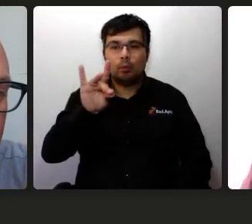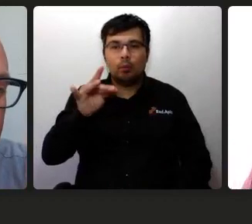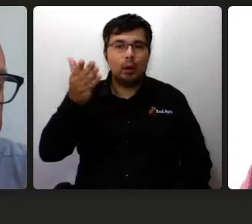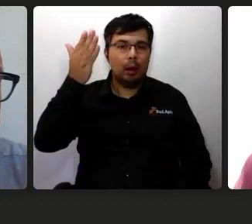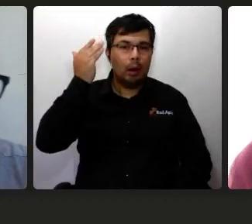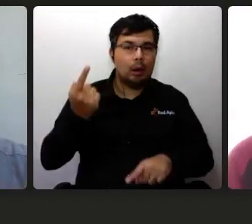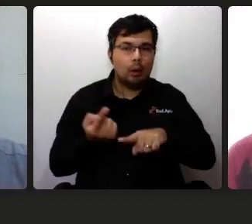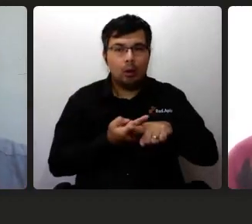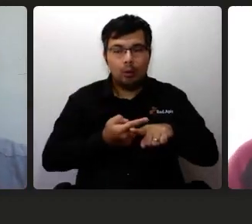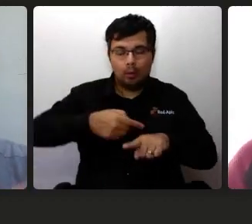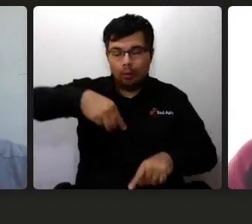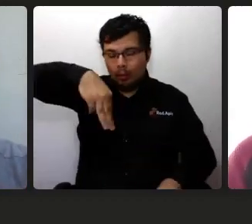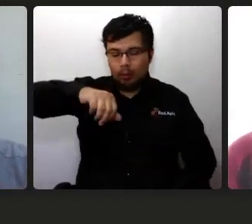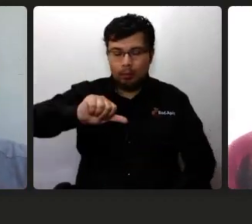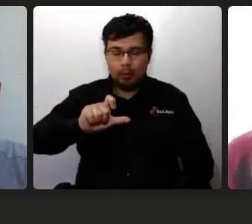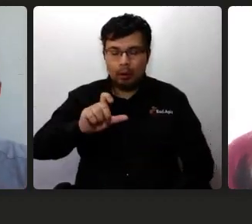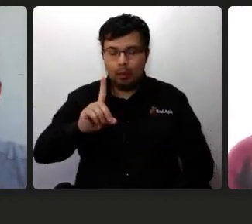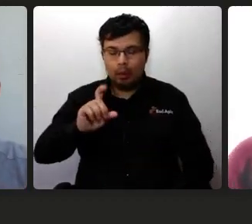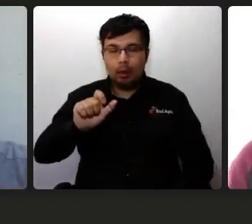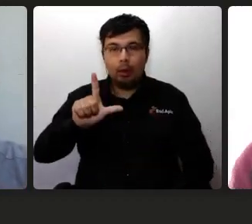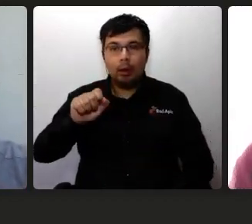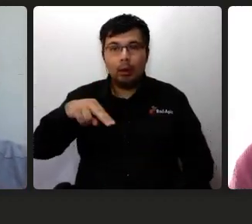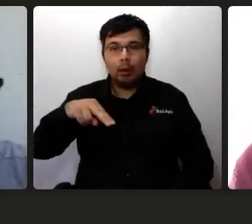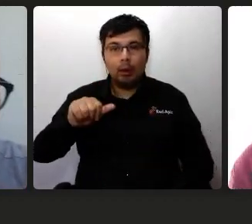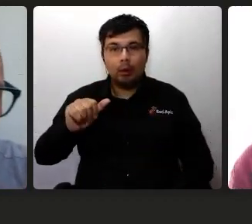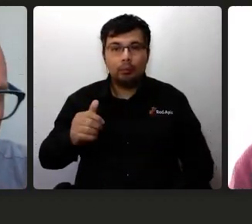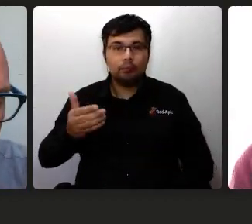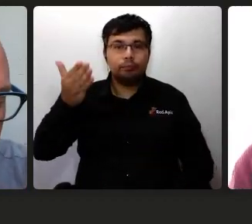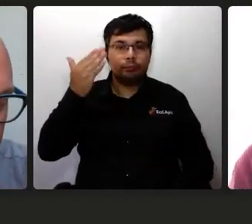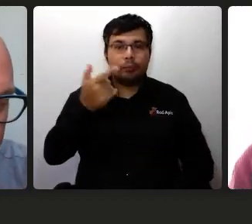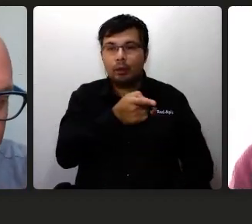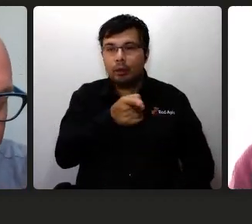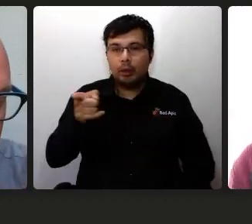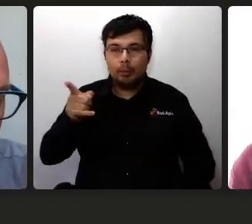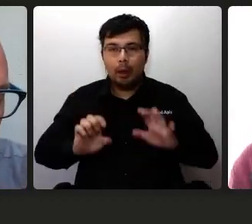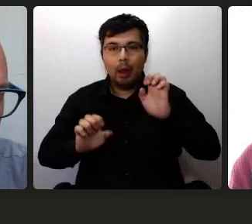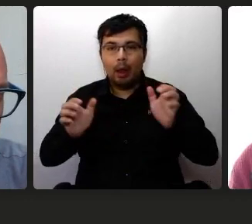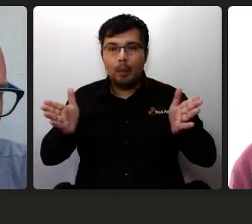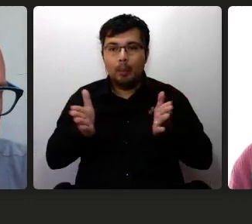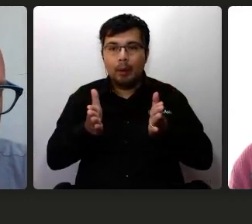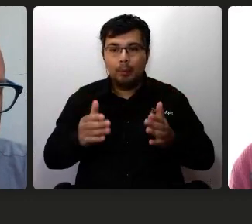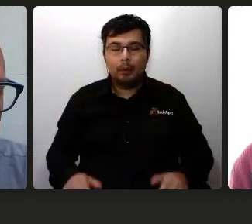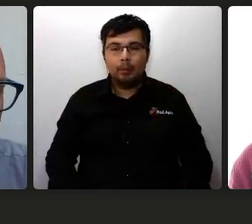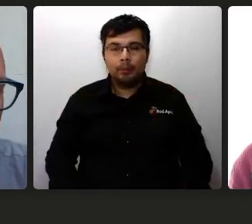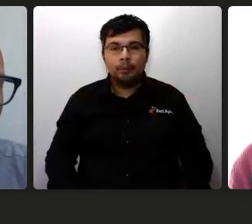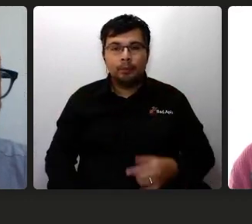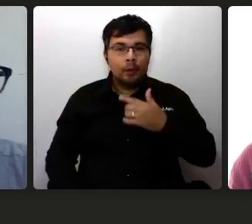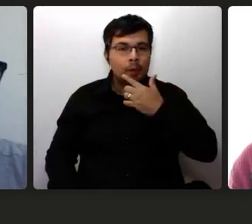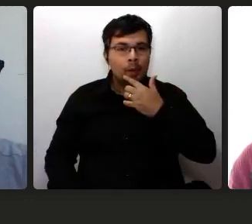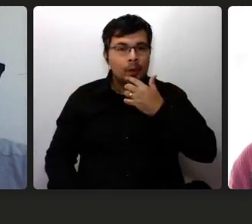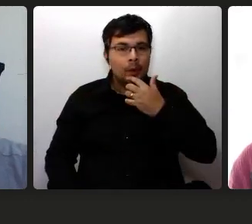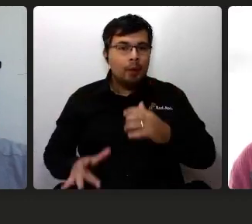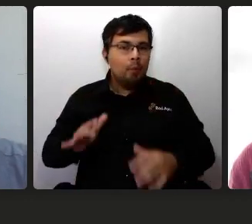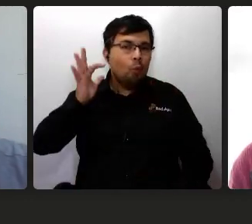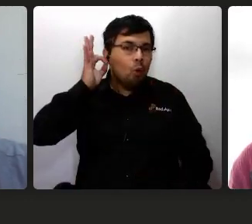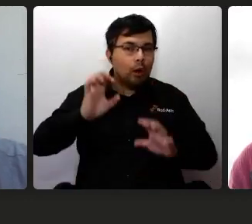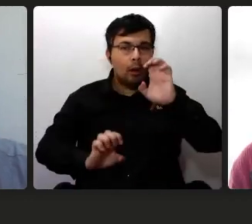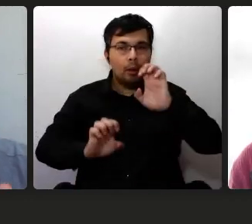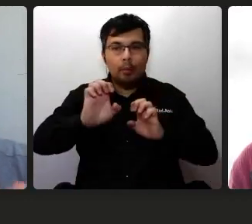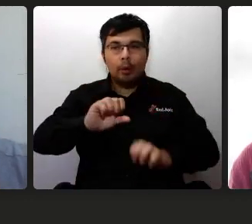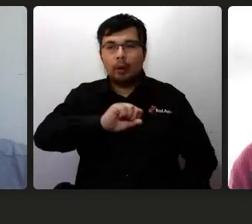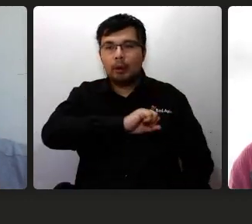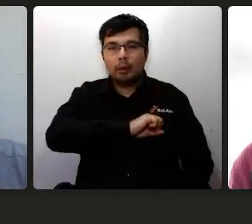en la previa, cuando nos vimos, obviamente, ahí en la Semana de la PYME, que también estuvimos con Mujer Empresaria acá en Santiago. Esto de la pandemia